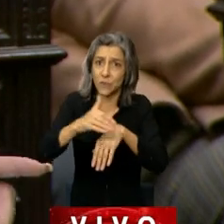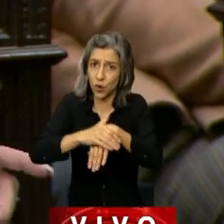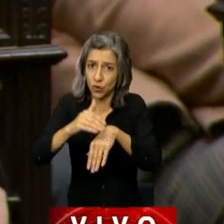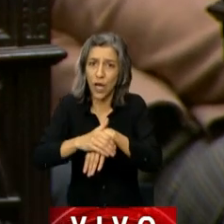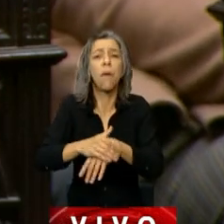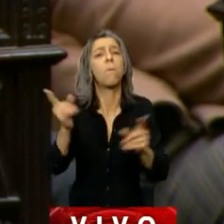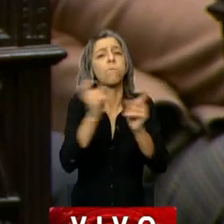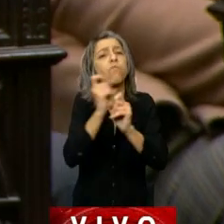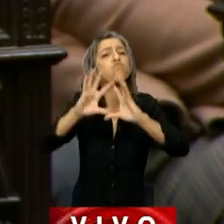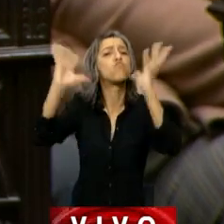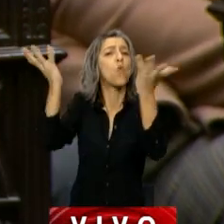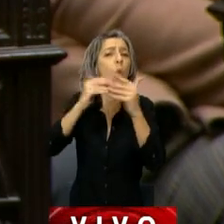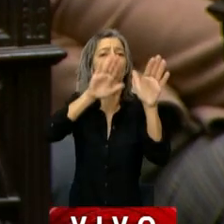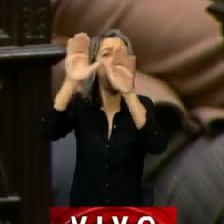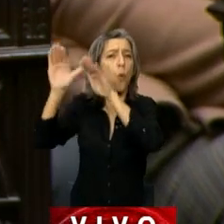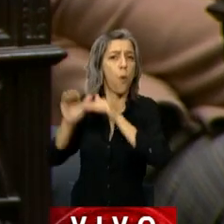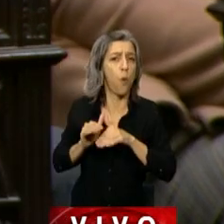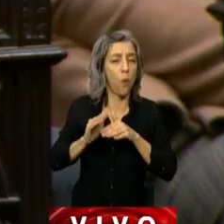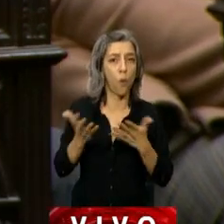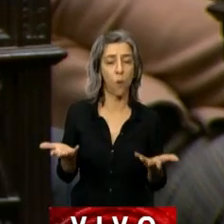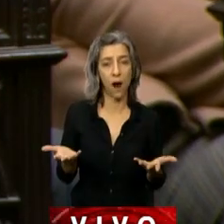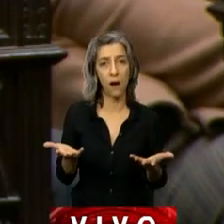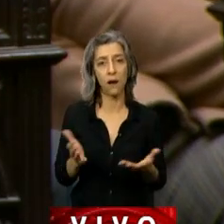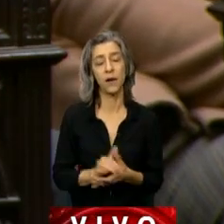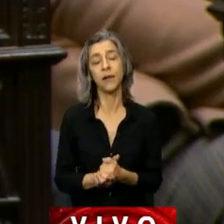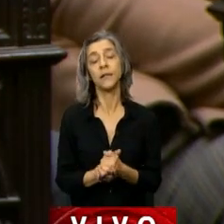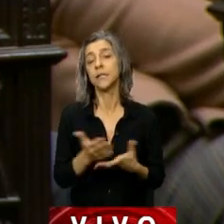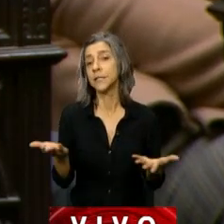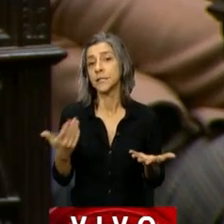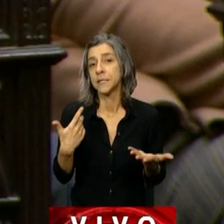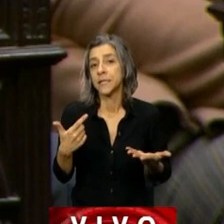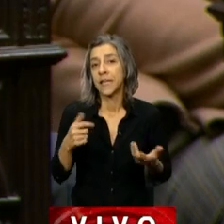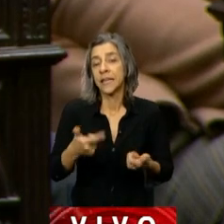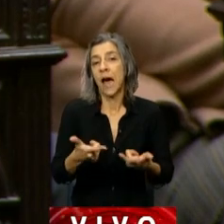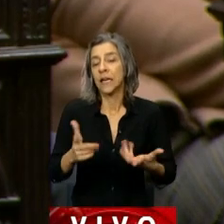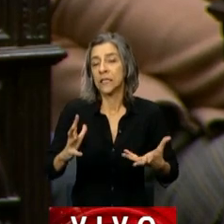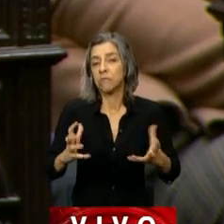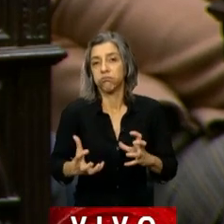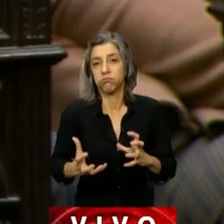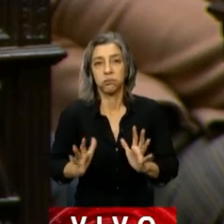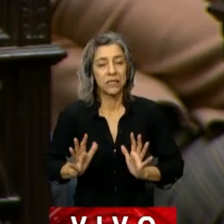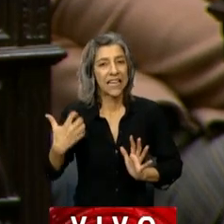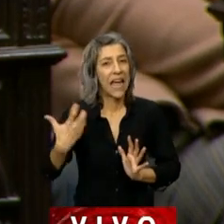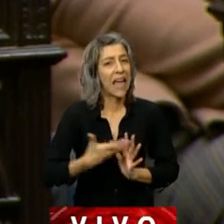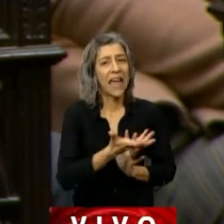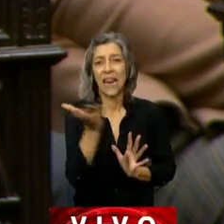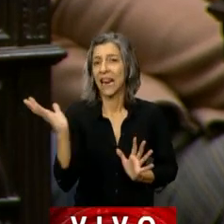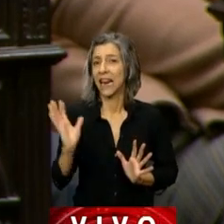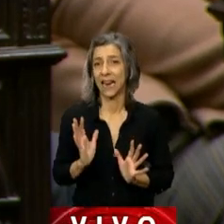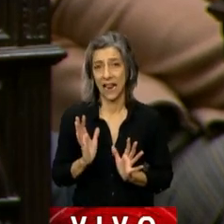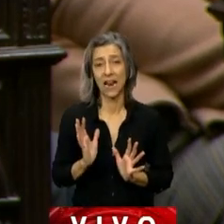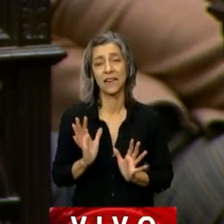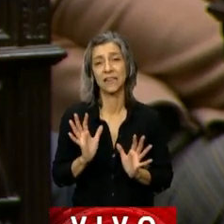mundial que afecta a todos los ambientes y también tiene efectos, como